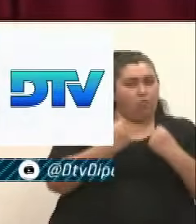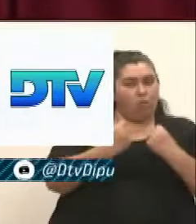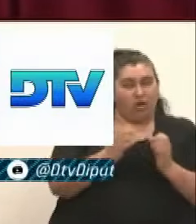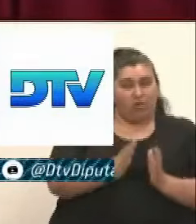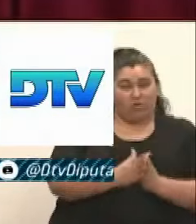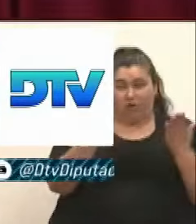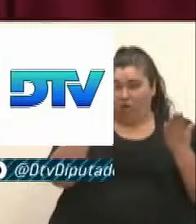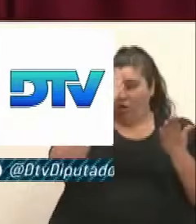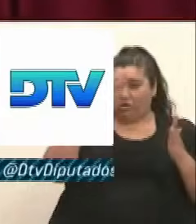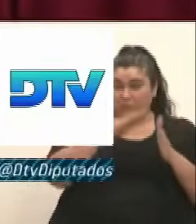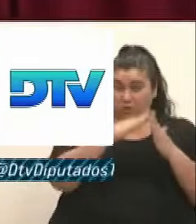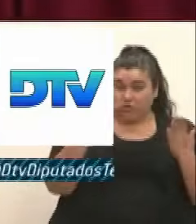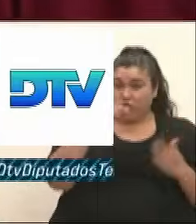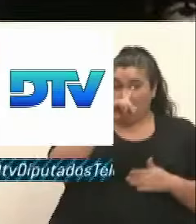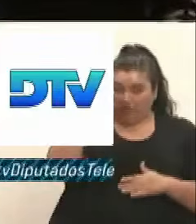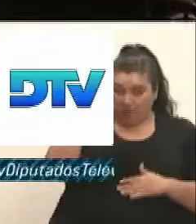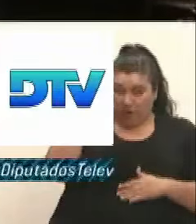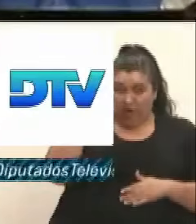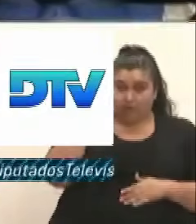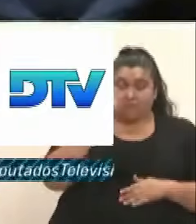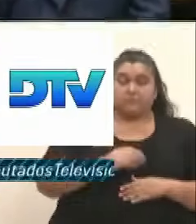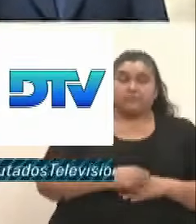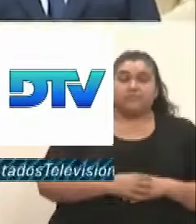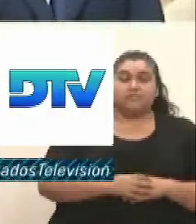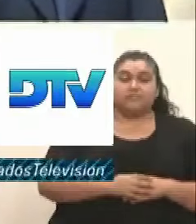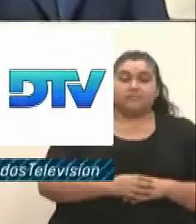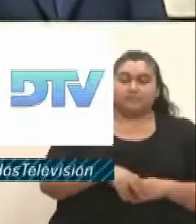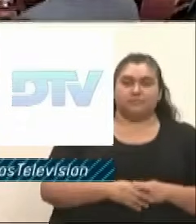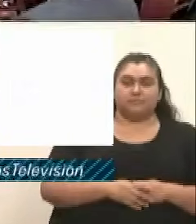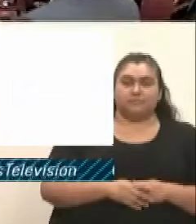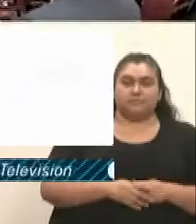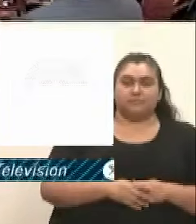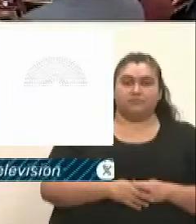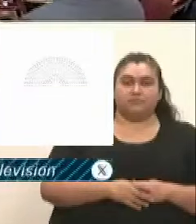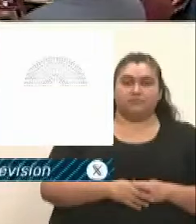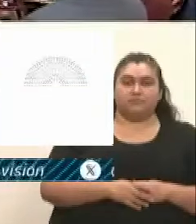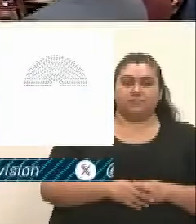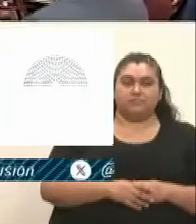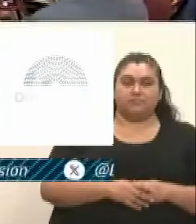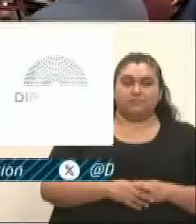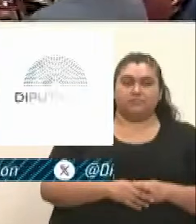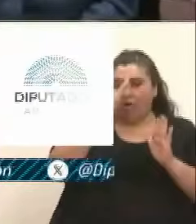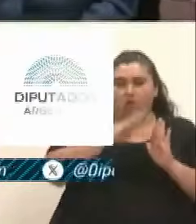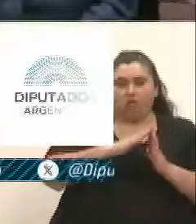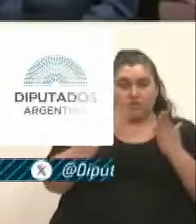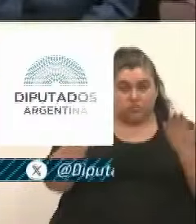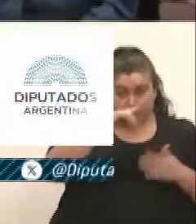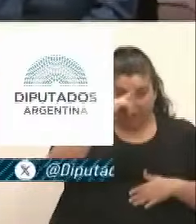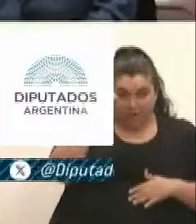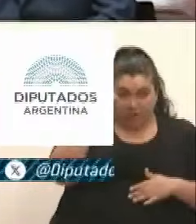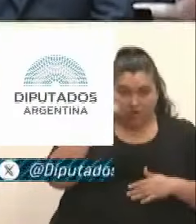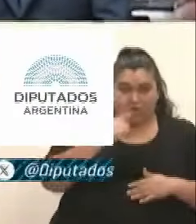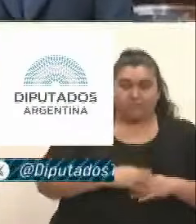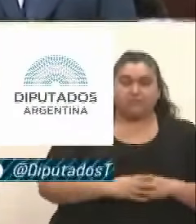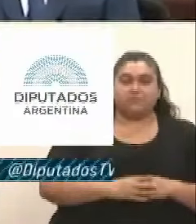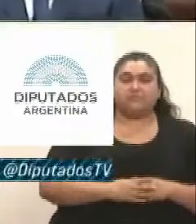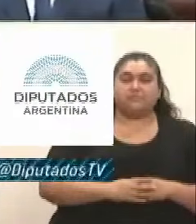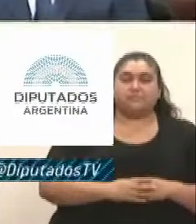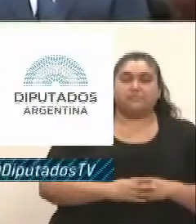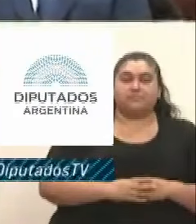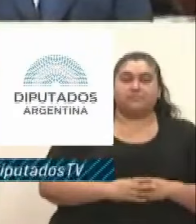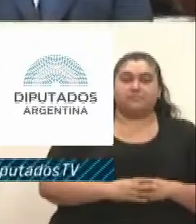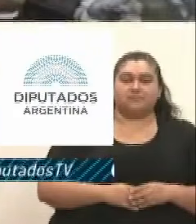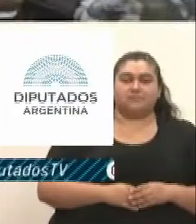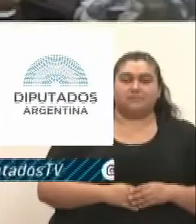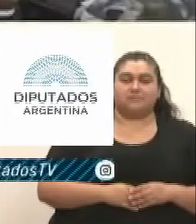y Diego Santilli y Manuel Adorni, mucho saludo, mucho pulgar para arriba. Ahí vemos la Ahora, nada que ver